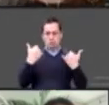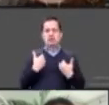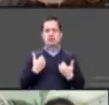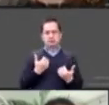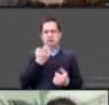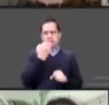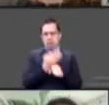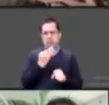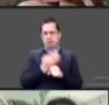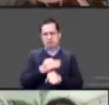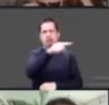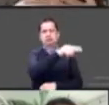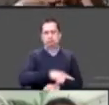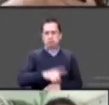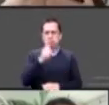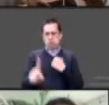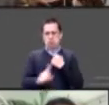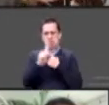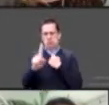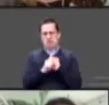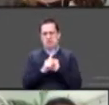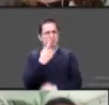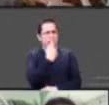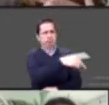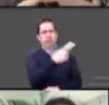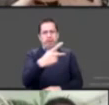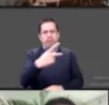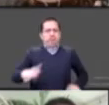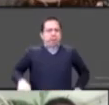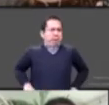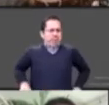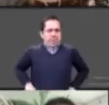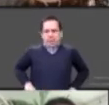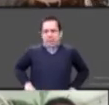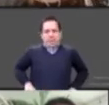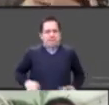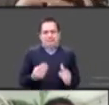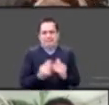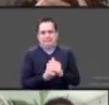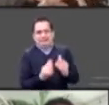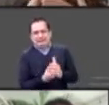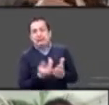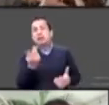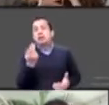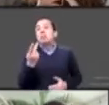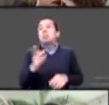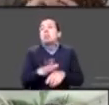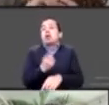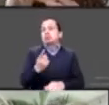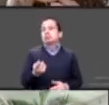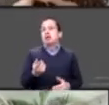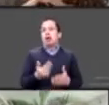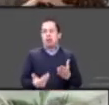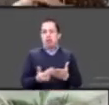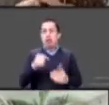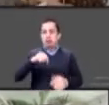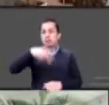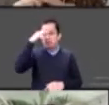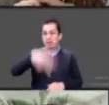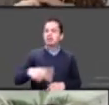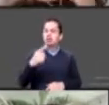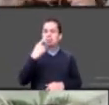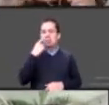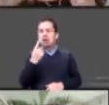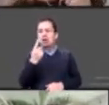la discriminación que se vive por el hecho de ser joven. Hay datos en México que nos revelan dos cosas. Por ejemplo, el joven